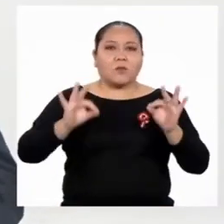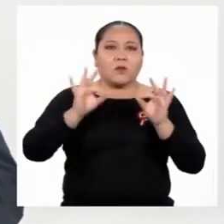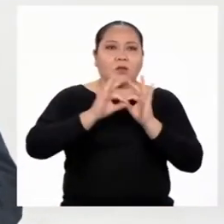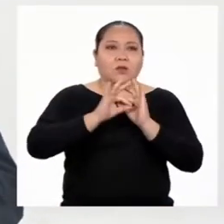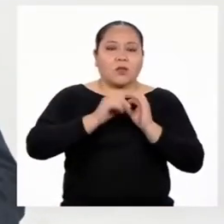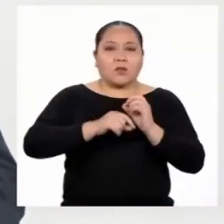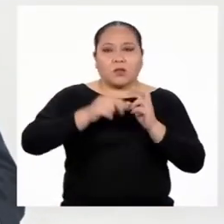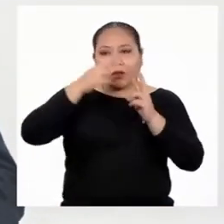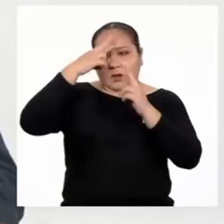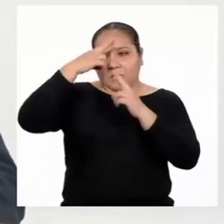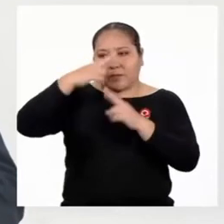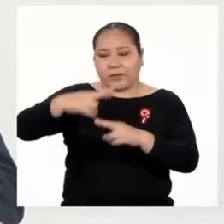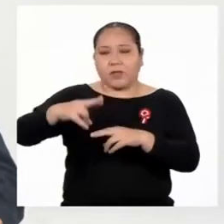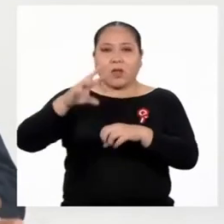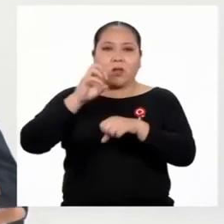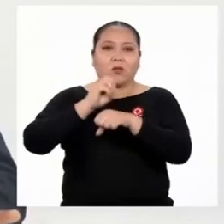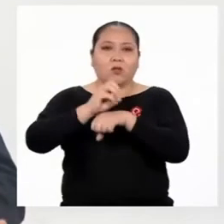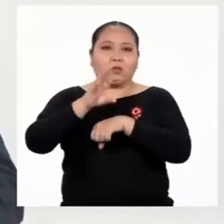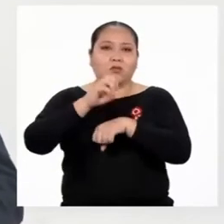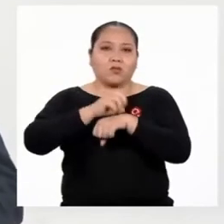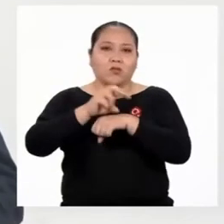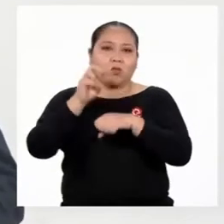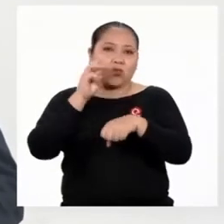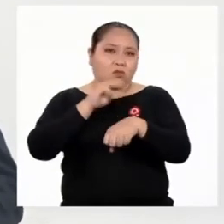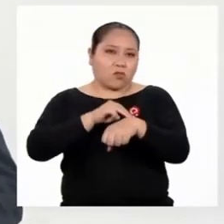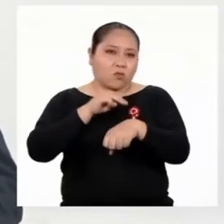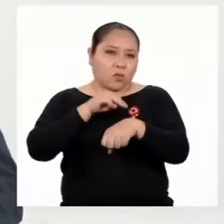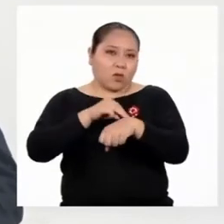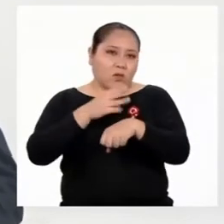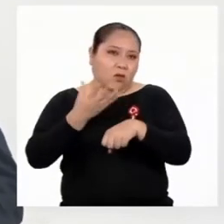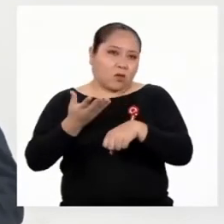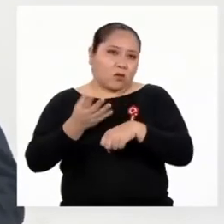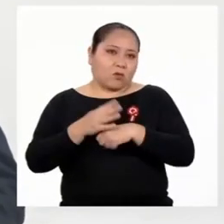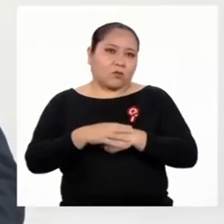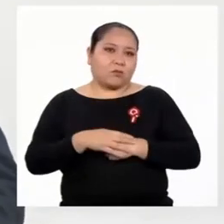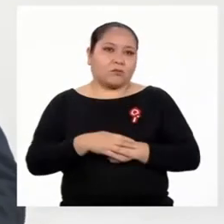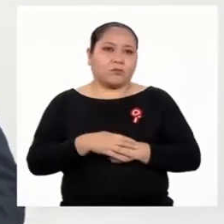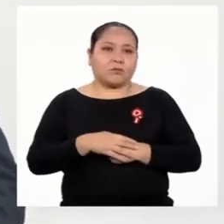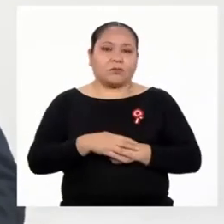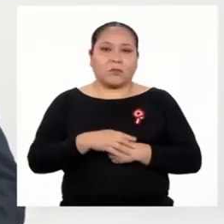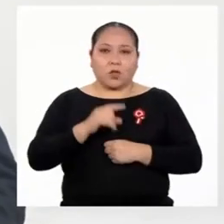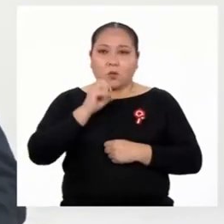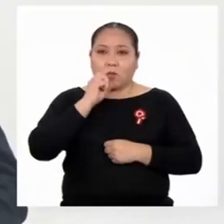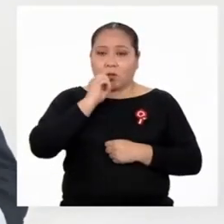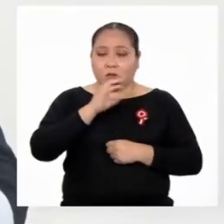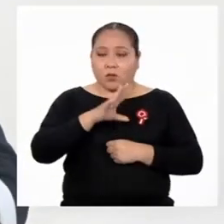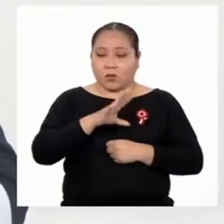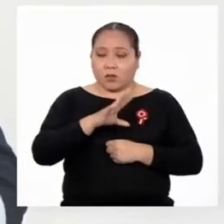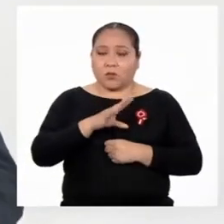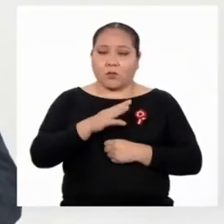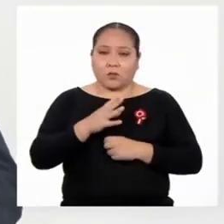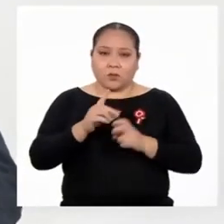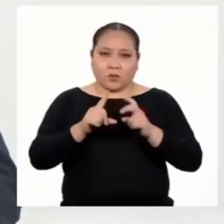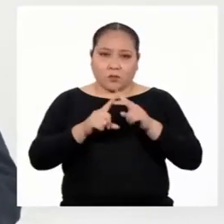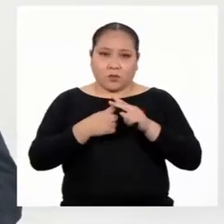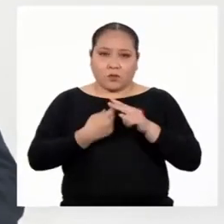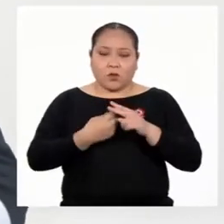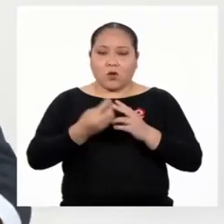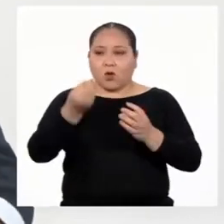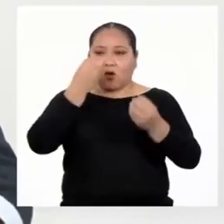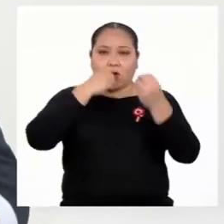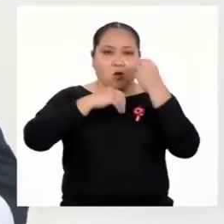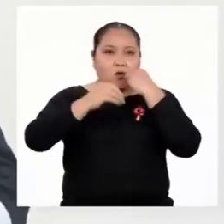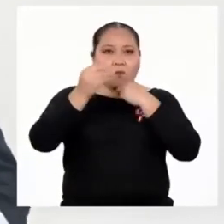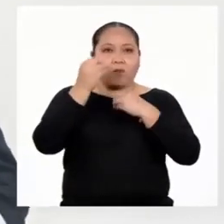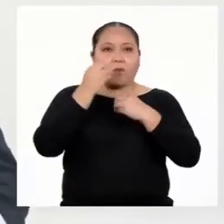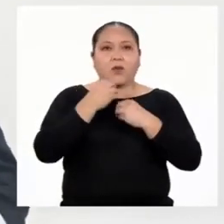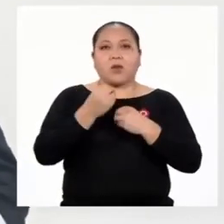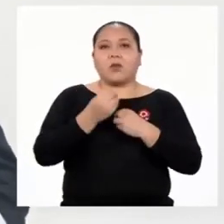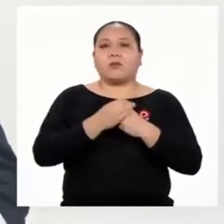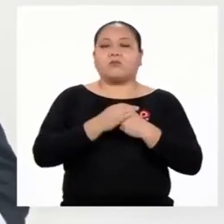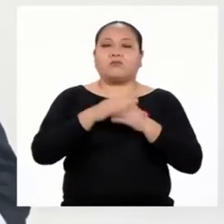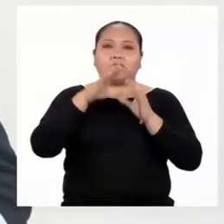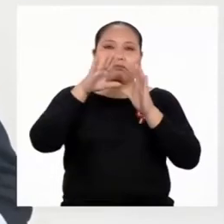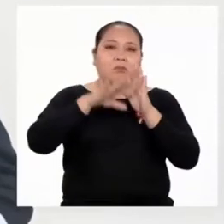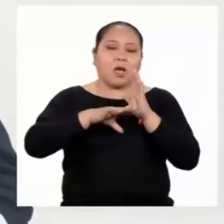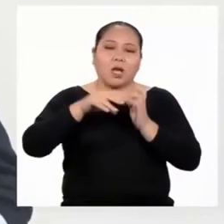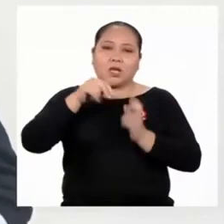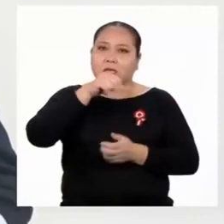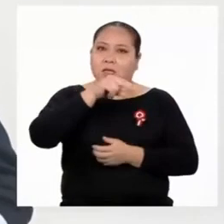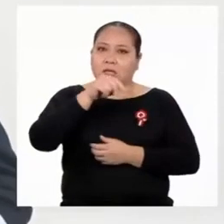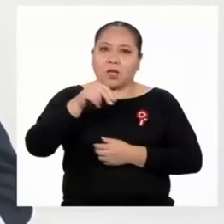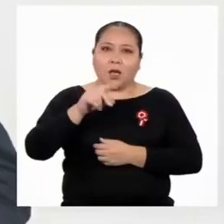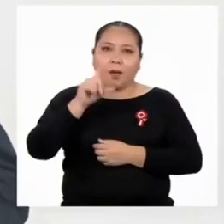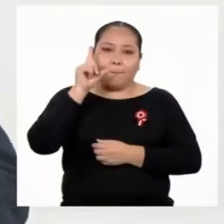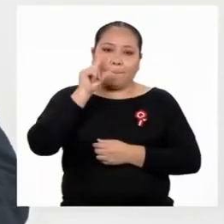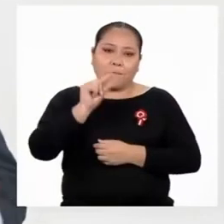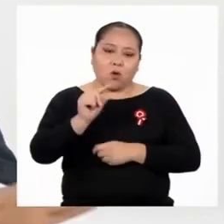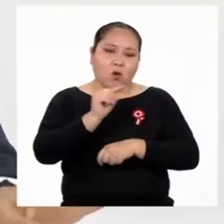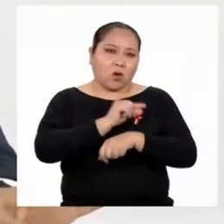hacerle caso a las recomendaciones médicas. Como lo hablamos al inicio, consumir alimentos bajos en sal,